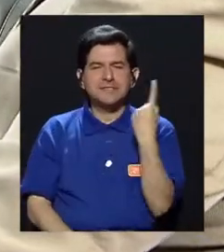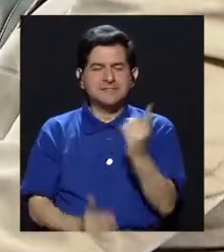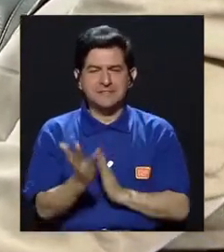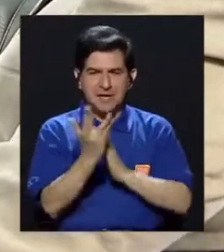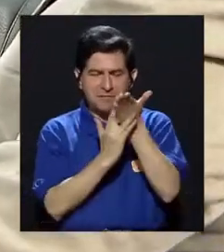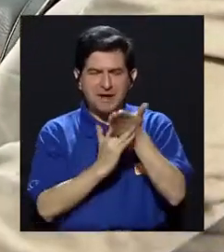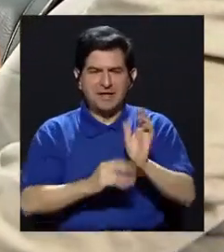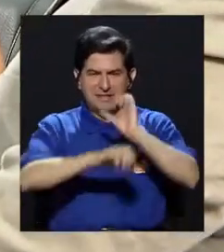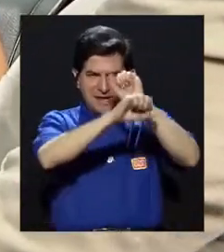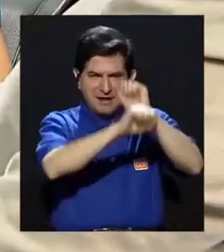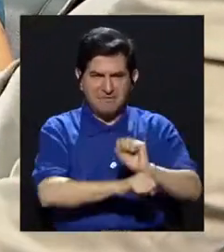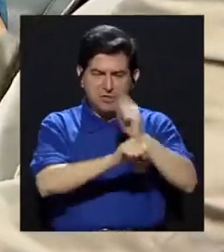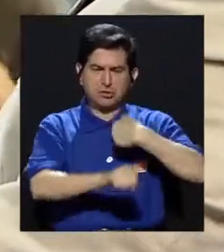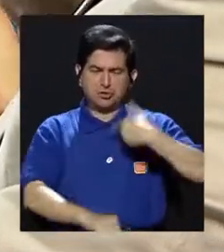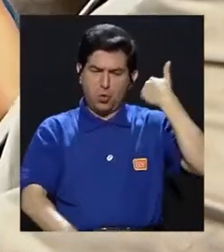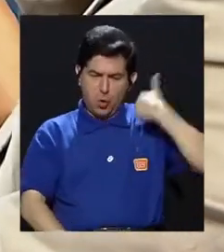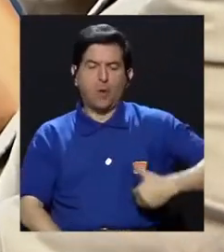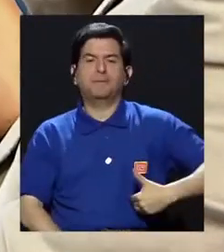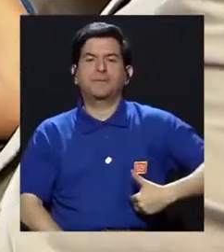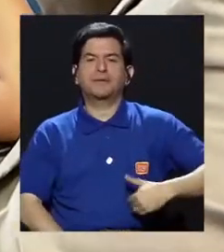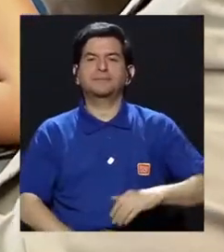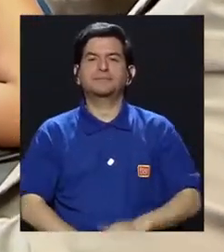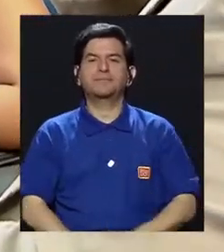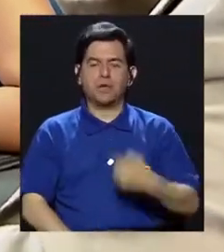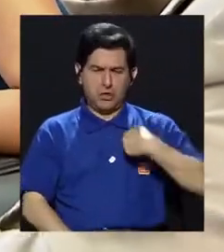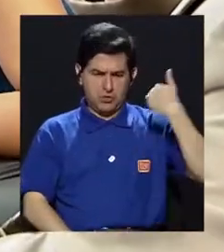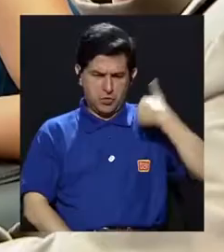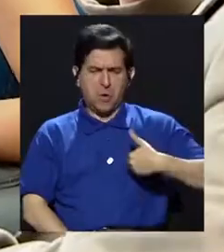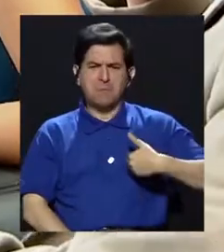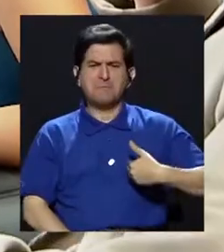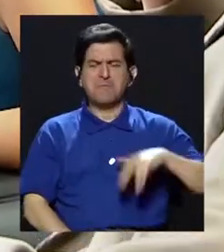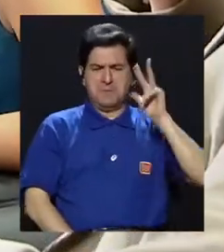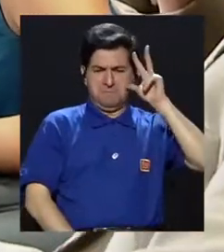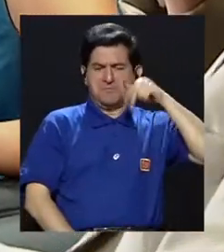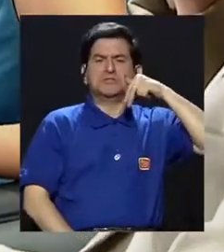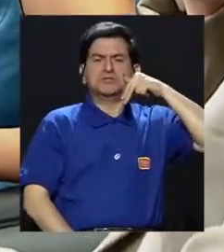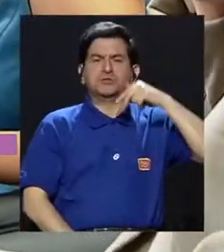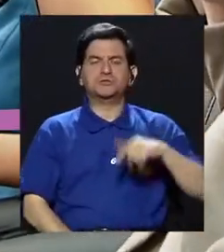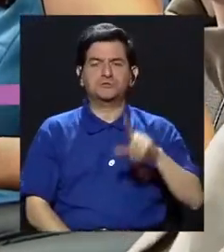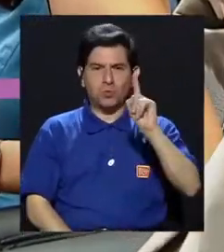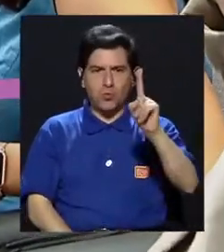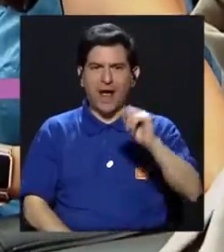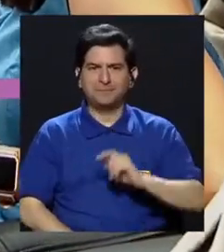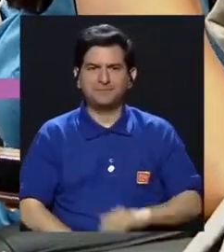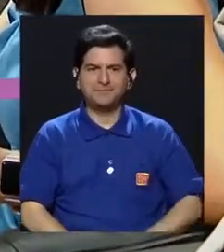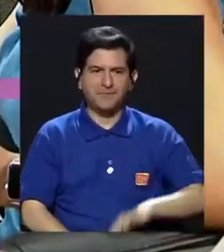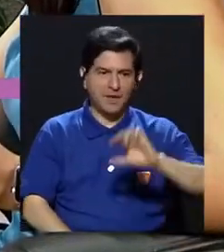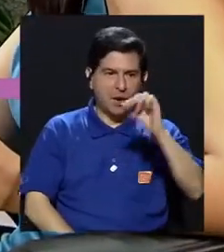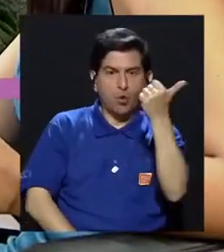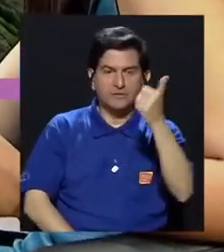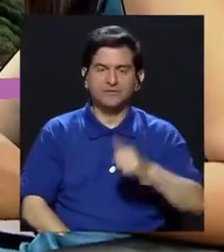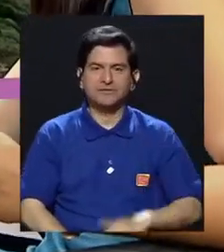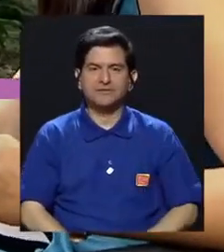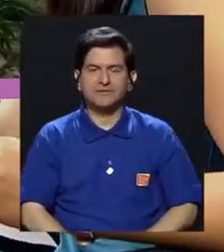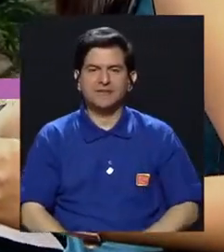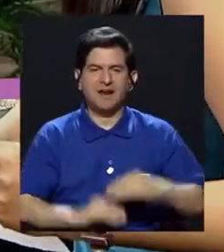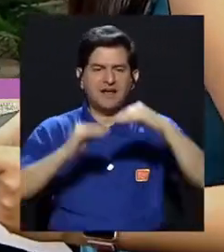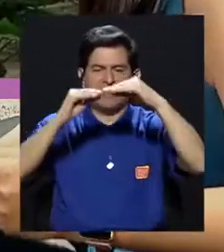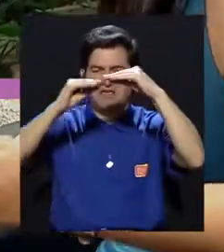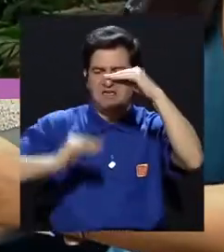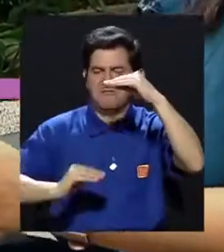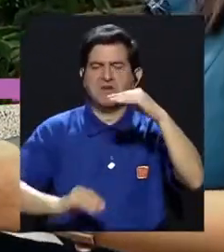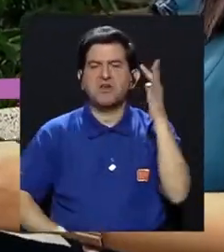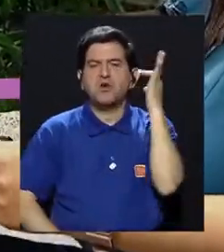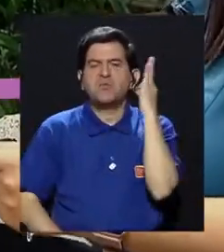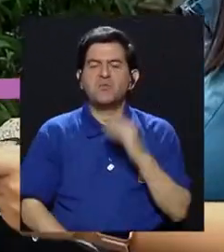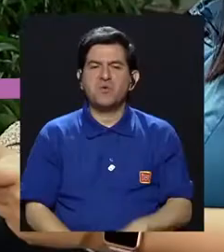a través de rituales que yo soy hombre y que soy un hombre macho, ¿verdad? Esa es una. La otra tiene que ver con la inferioridad hacia